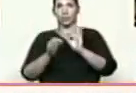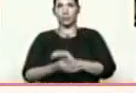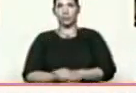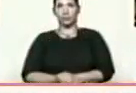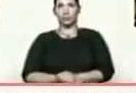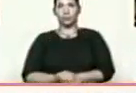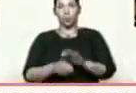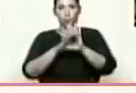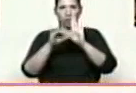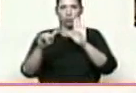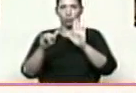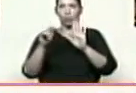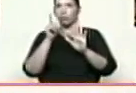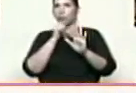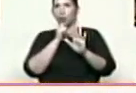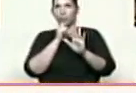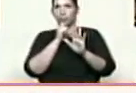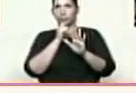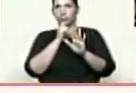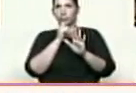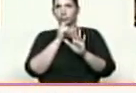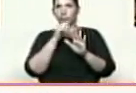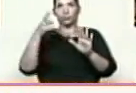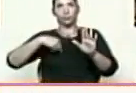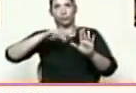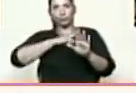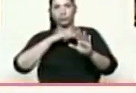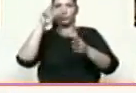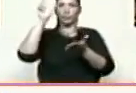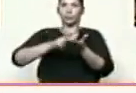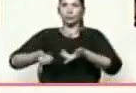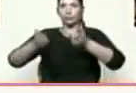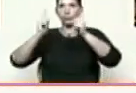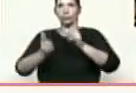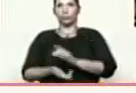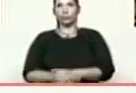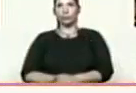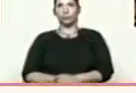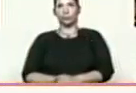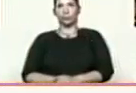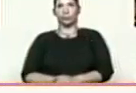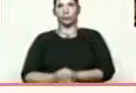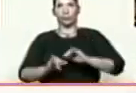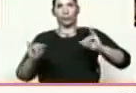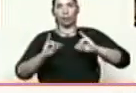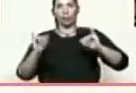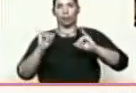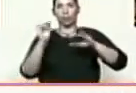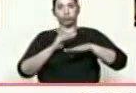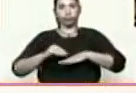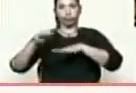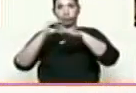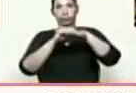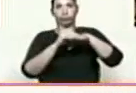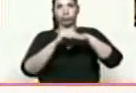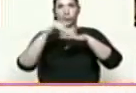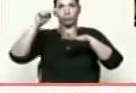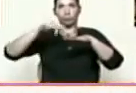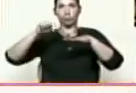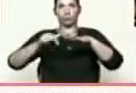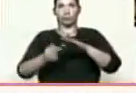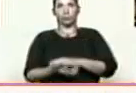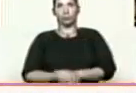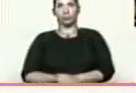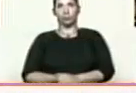lapso. A nosotros vamos a aprobar lo que está proponiendo Carreño, ¿verdad? Vamos hasta el